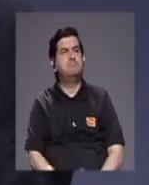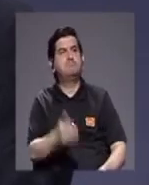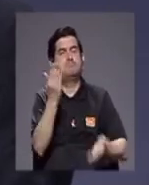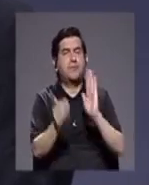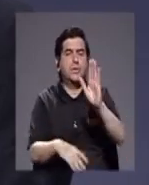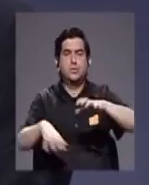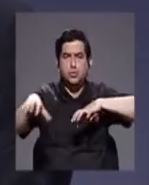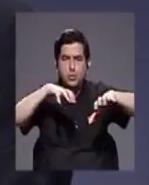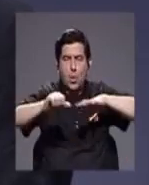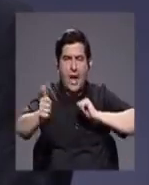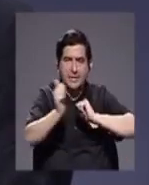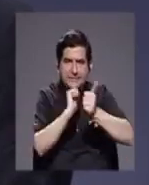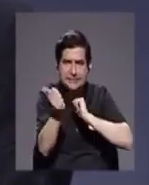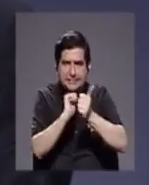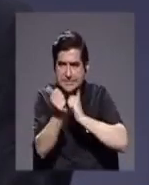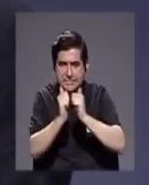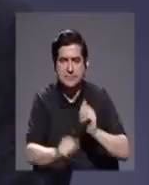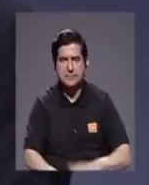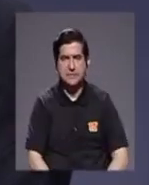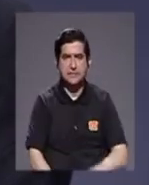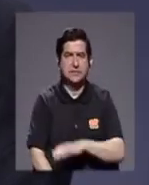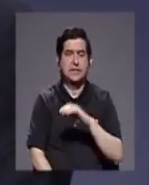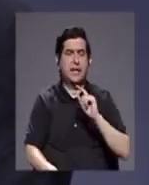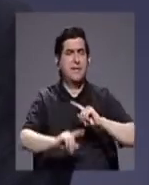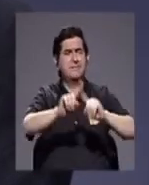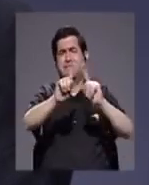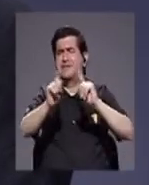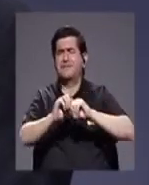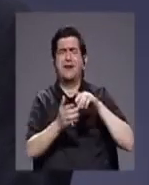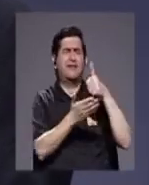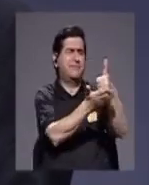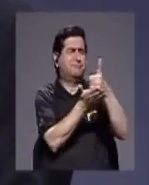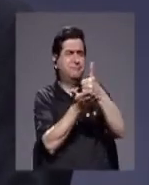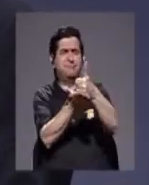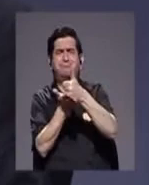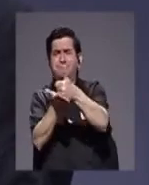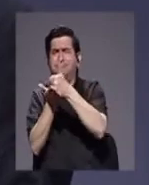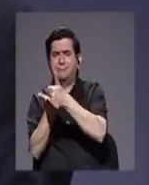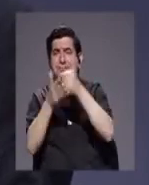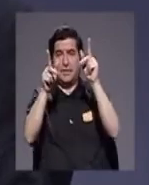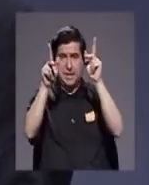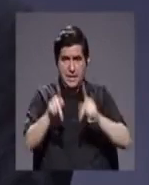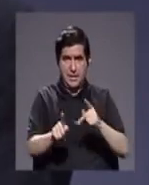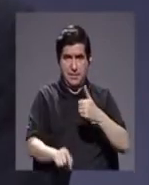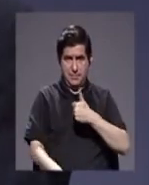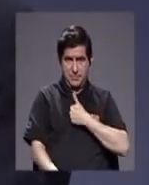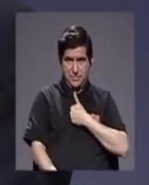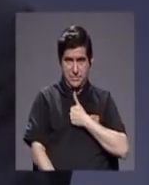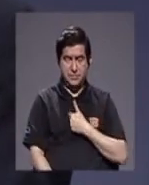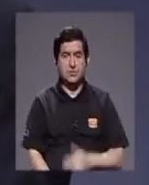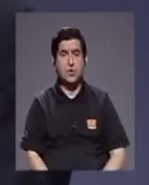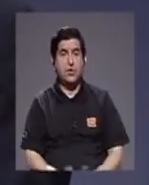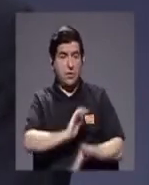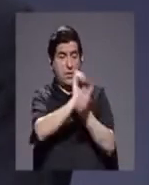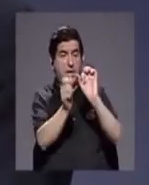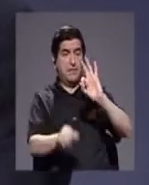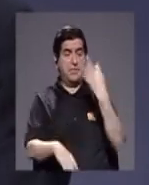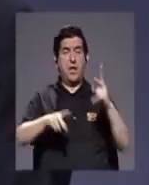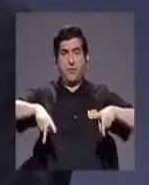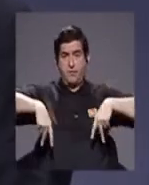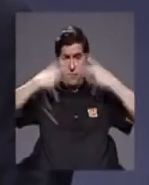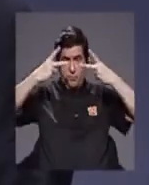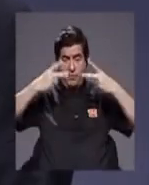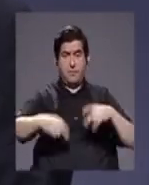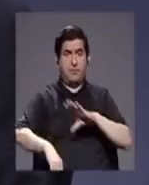sus actividades deportivas, plataformas, en fin, que pueden ayudar muchísimo a los pacientes a cambiar esos estilos de vida y